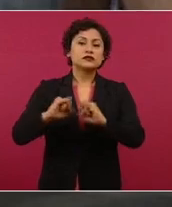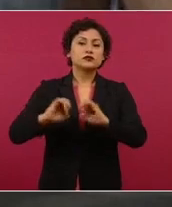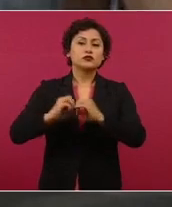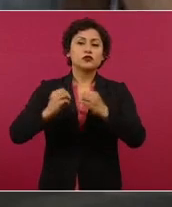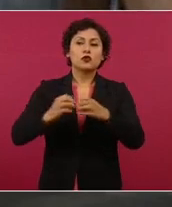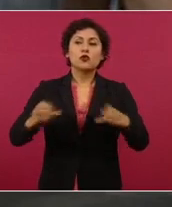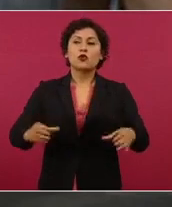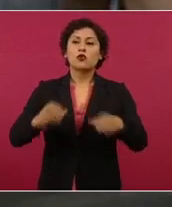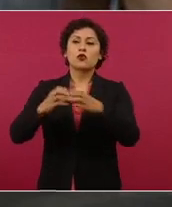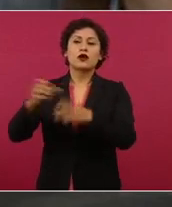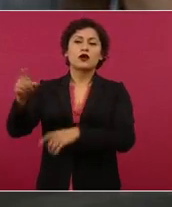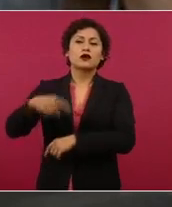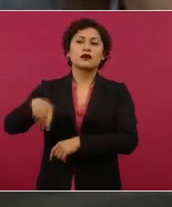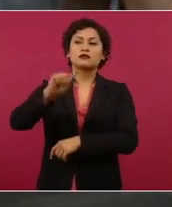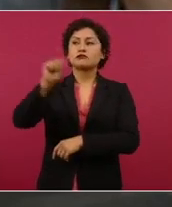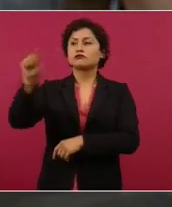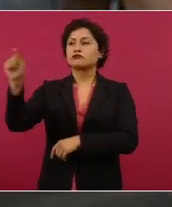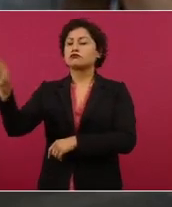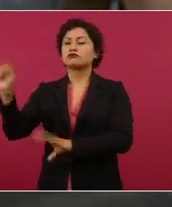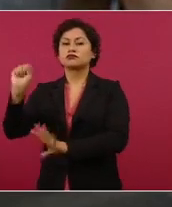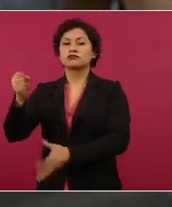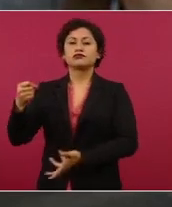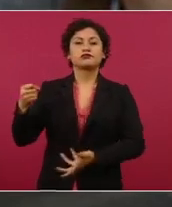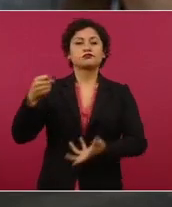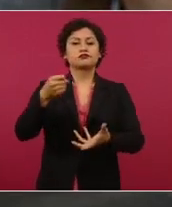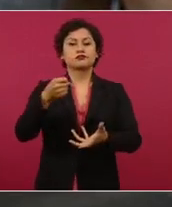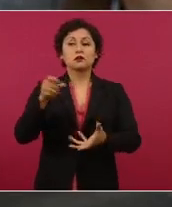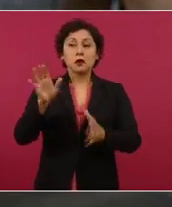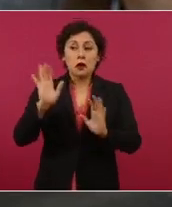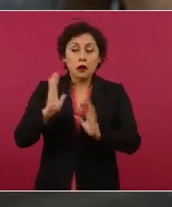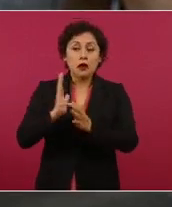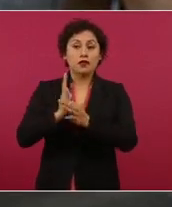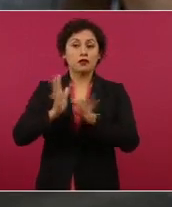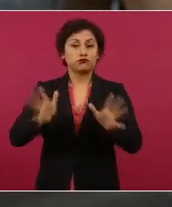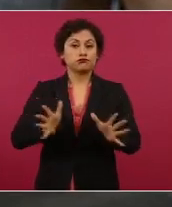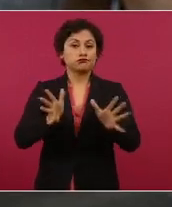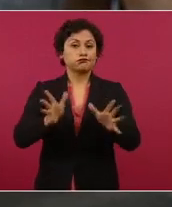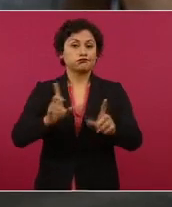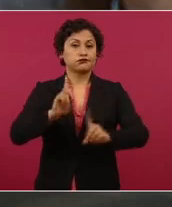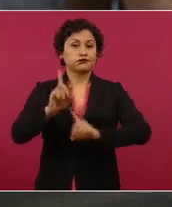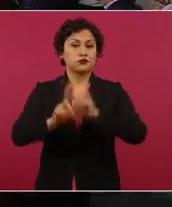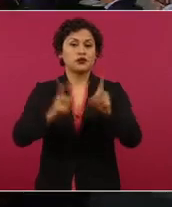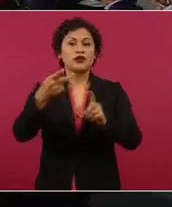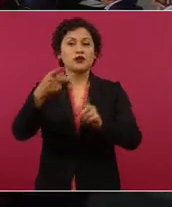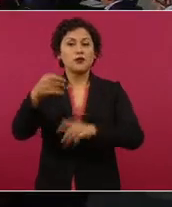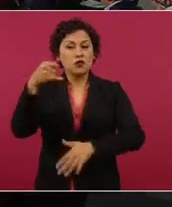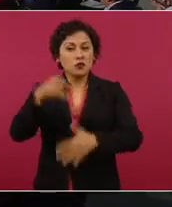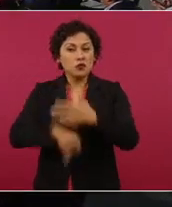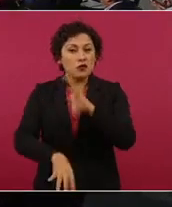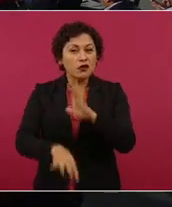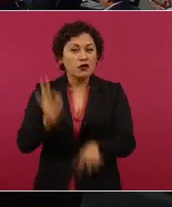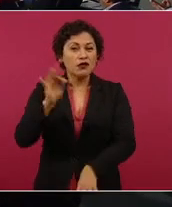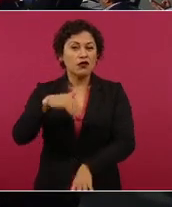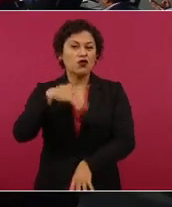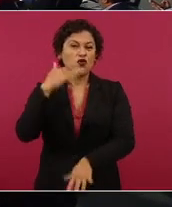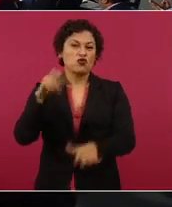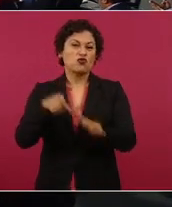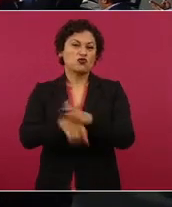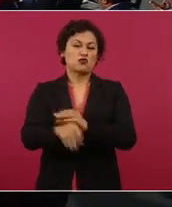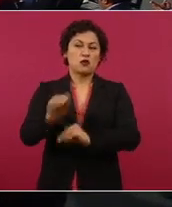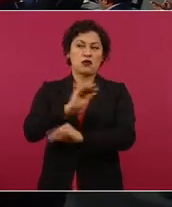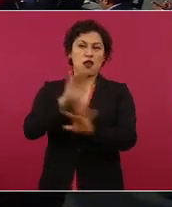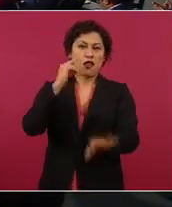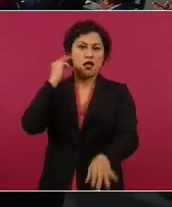inviertan, entre comillas, para fomentar, entre comillas, el deporte, pero hay un trasfondo de corrupción evidente,